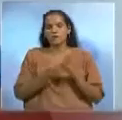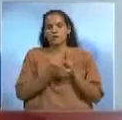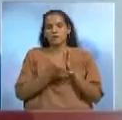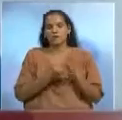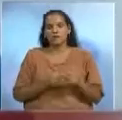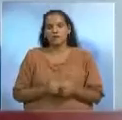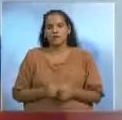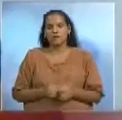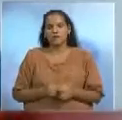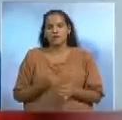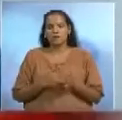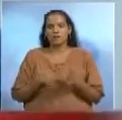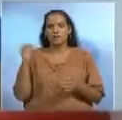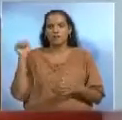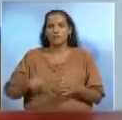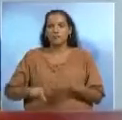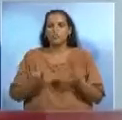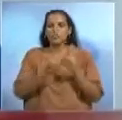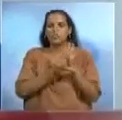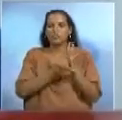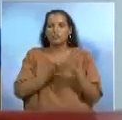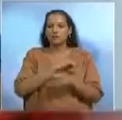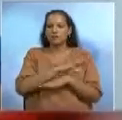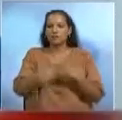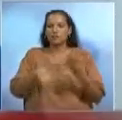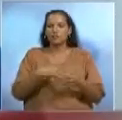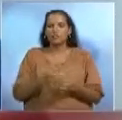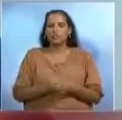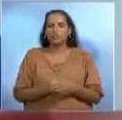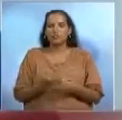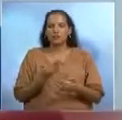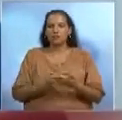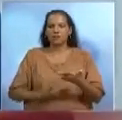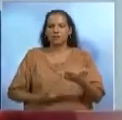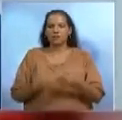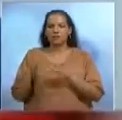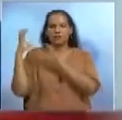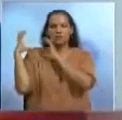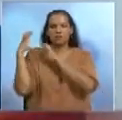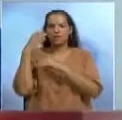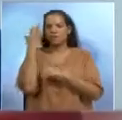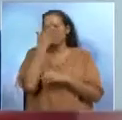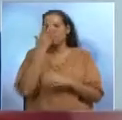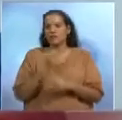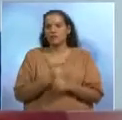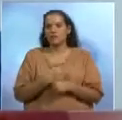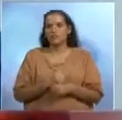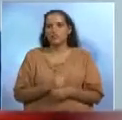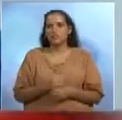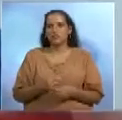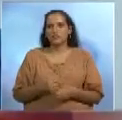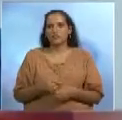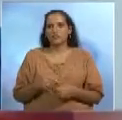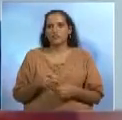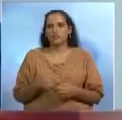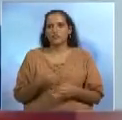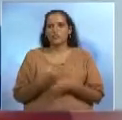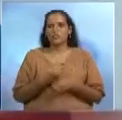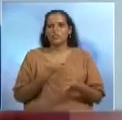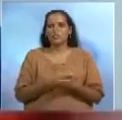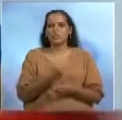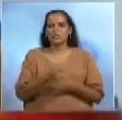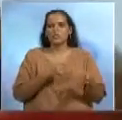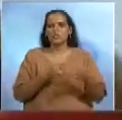cláusulas. Que para poder legalizar todos los documentos en el municipio de Esmeraldas, se proceda a una certificación de La Primavera. ¿Para